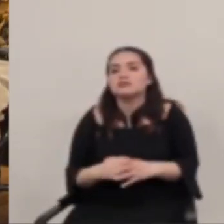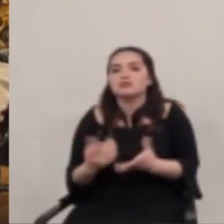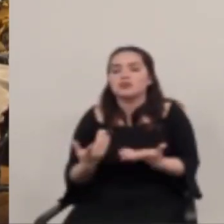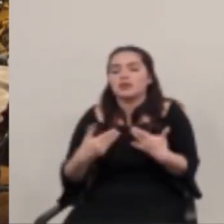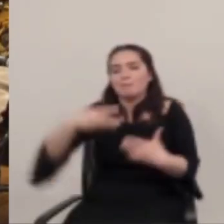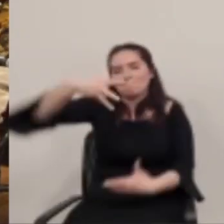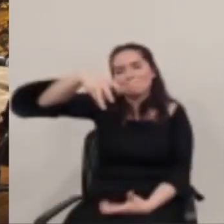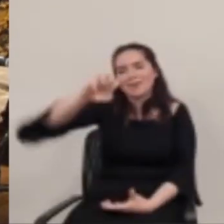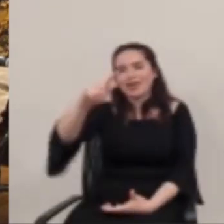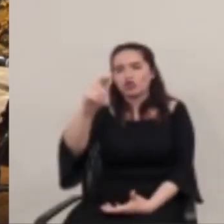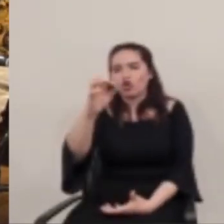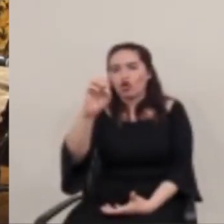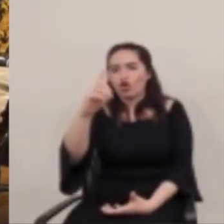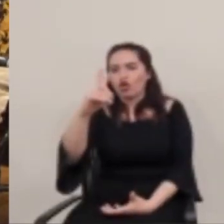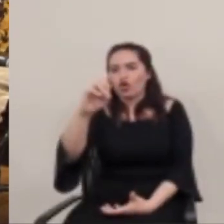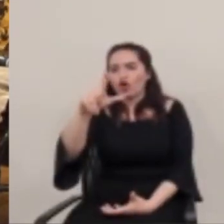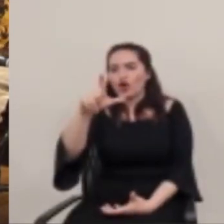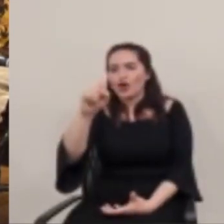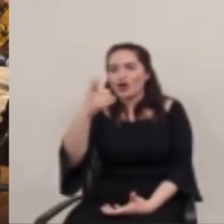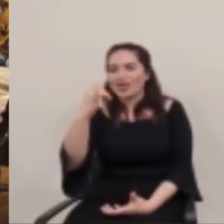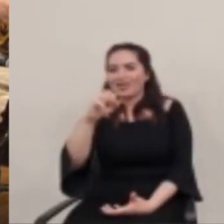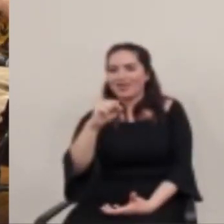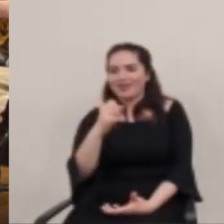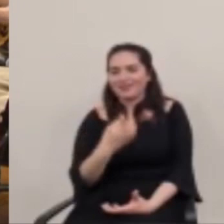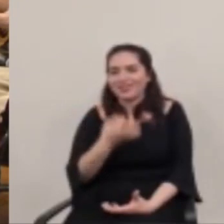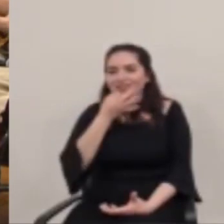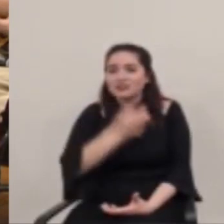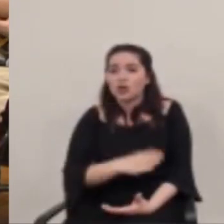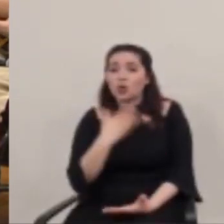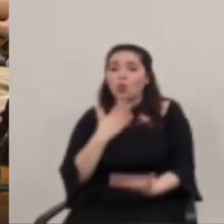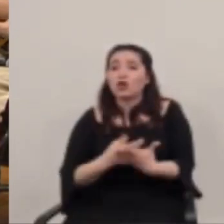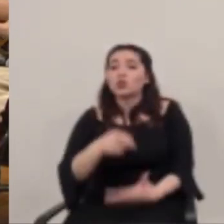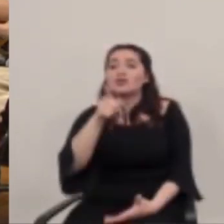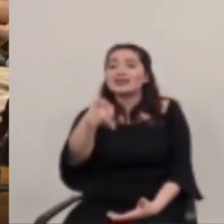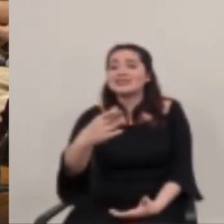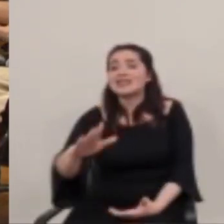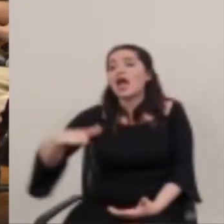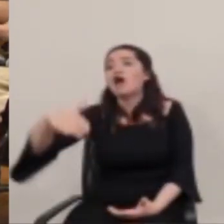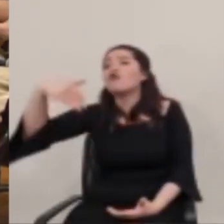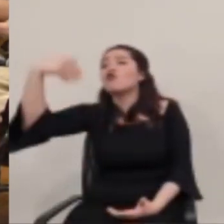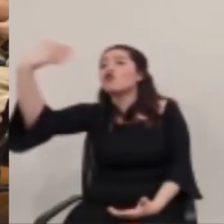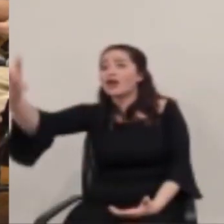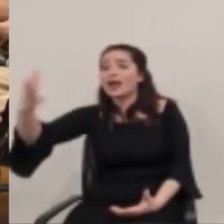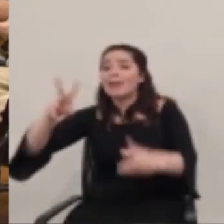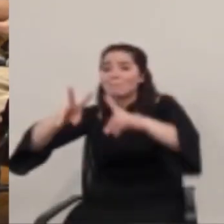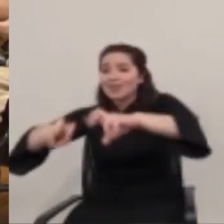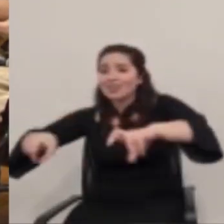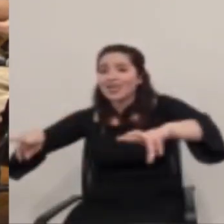en algún momento igual hablé así seguramente, así como, cuando ustedes salgan allá afuera a investigar,